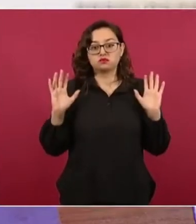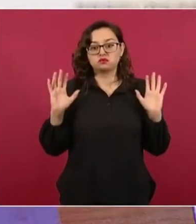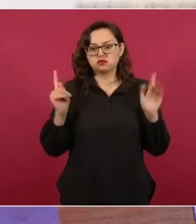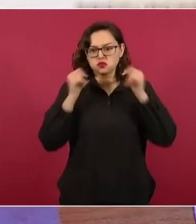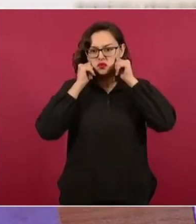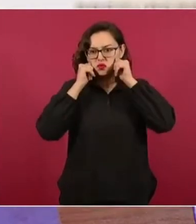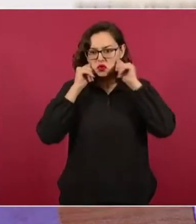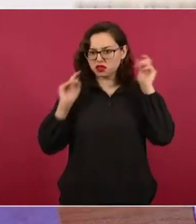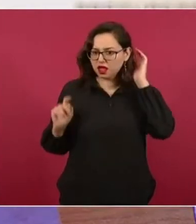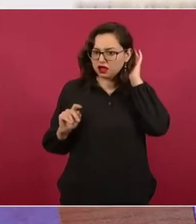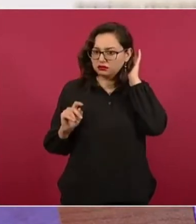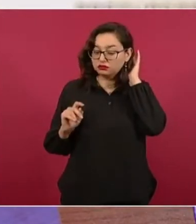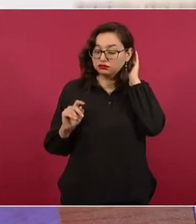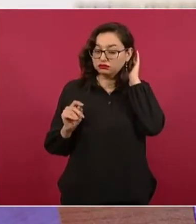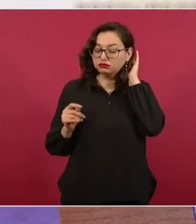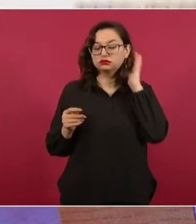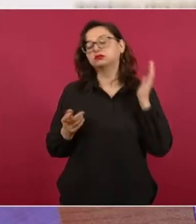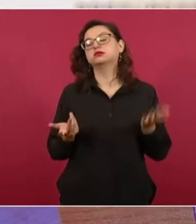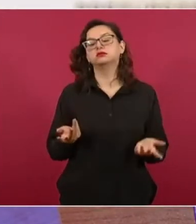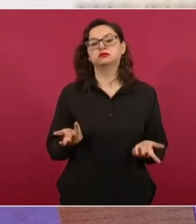O sea,